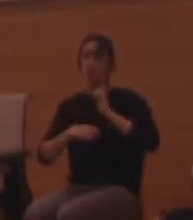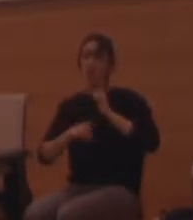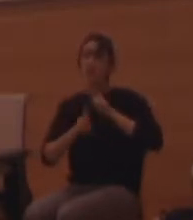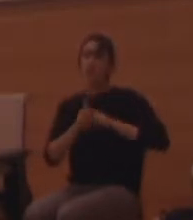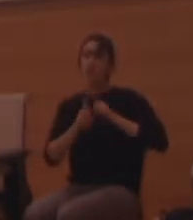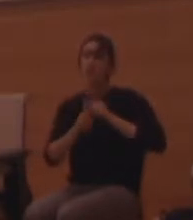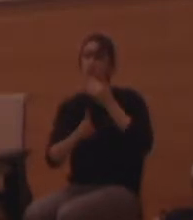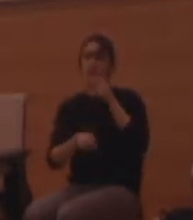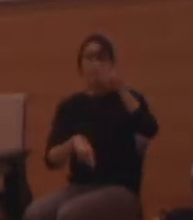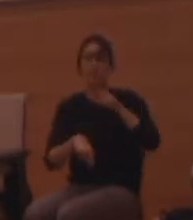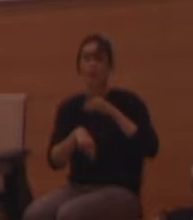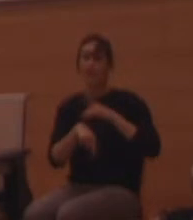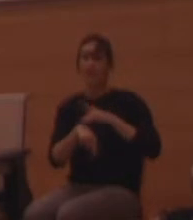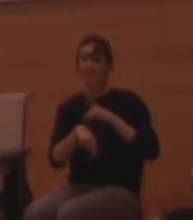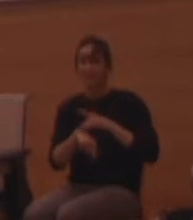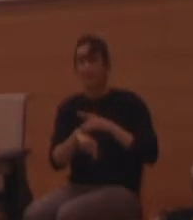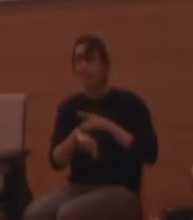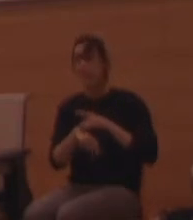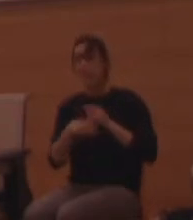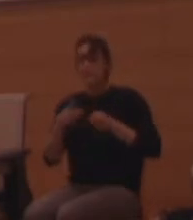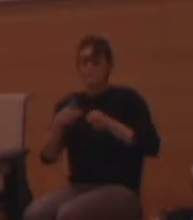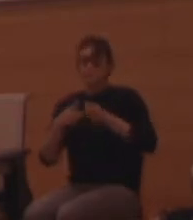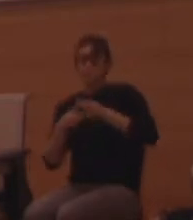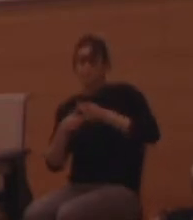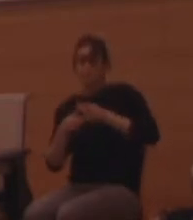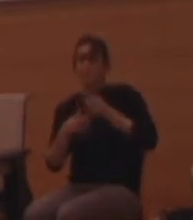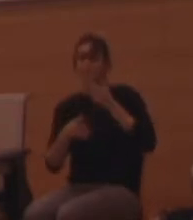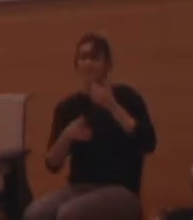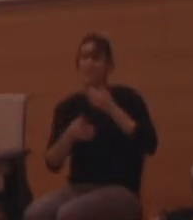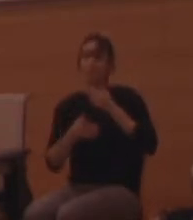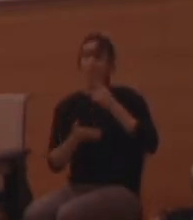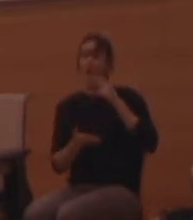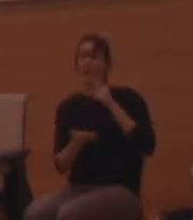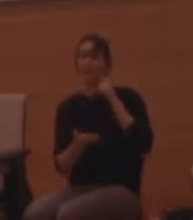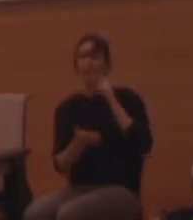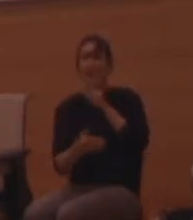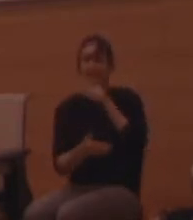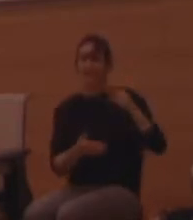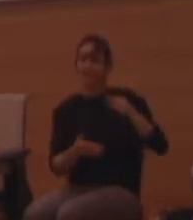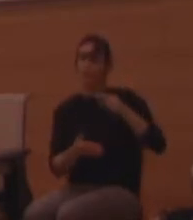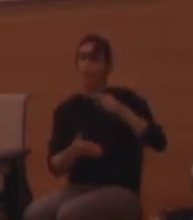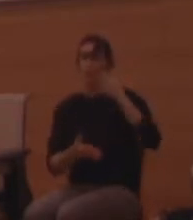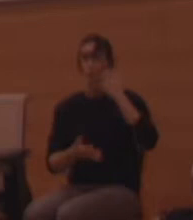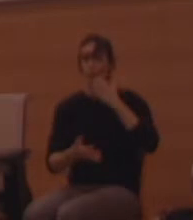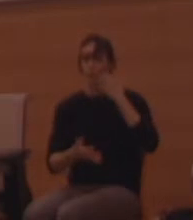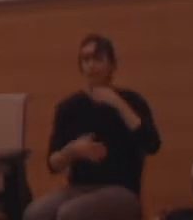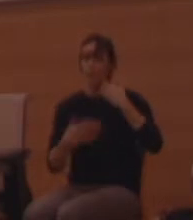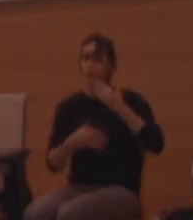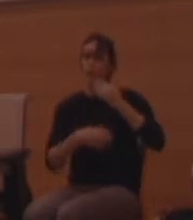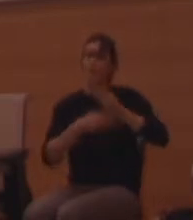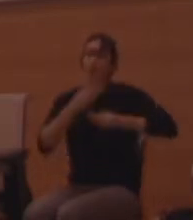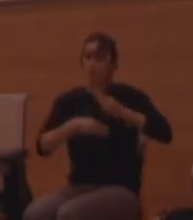un paciente nos ha llegado de nuevo y no sabemos cómo está ese pie. Pero en cuanto vemos que alguna de las